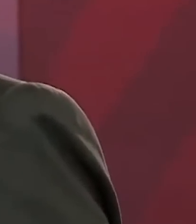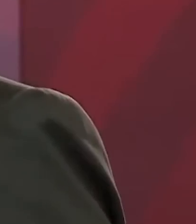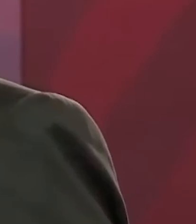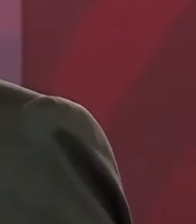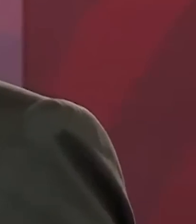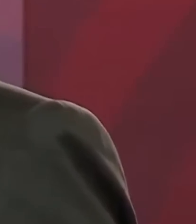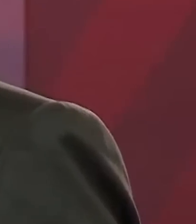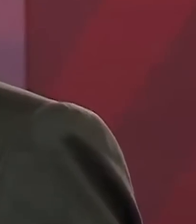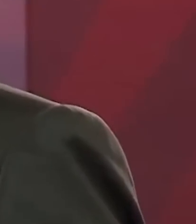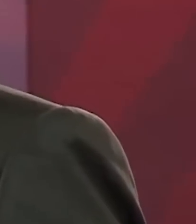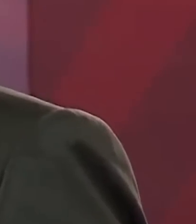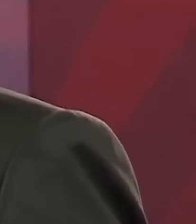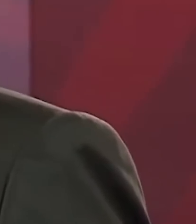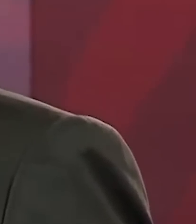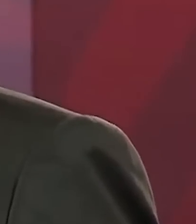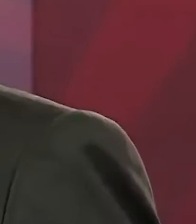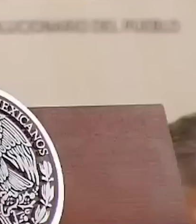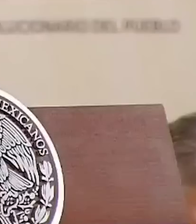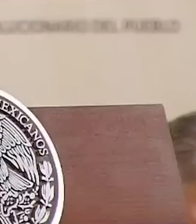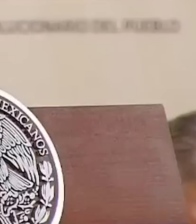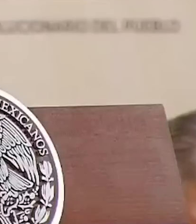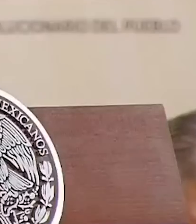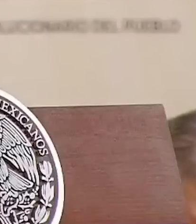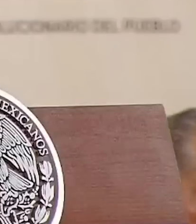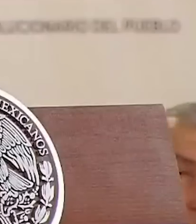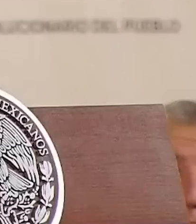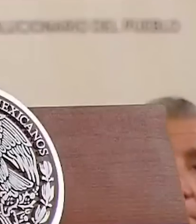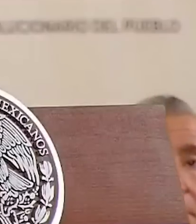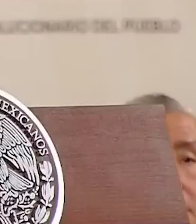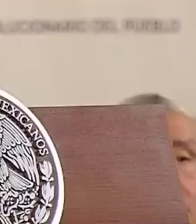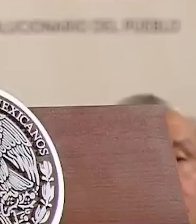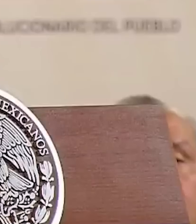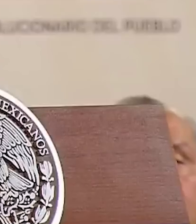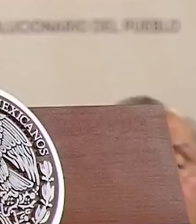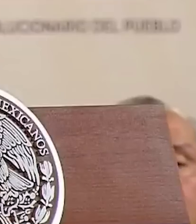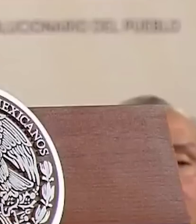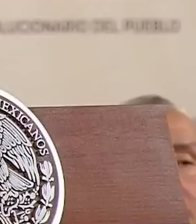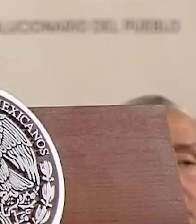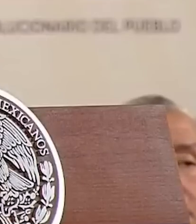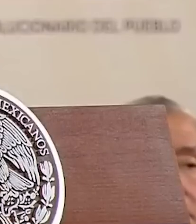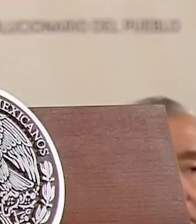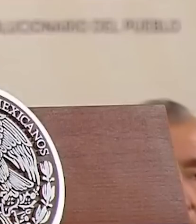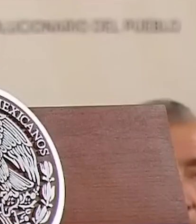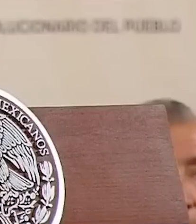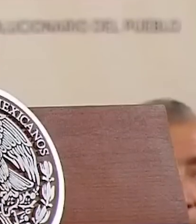Kennedy. No quiero ni siquiera